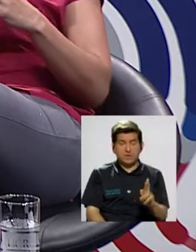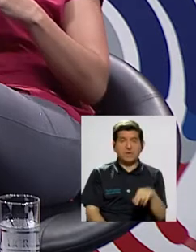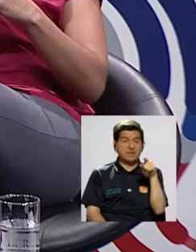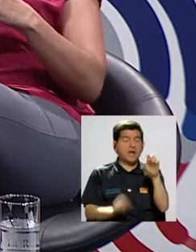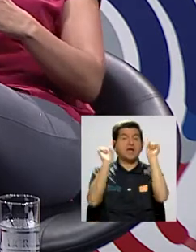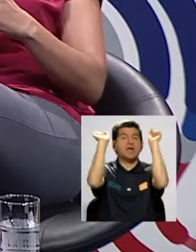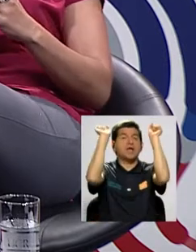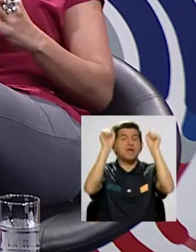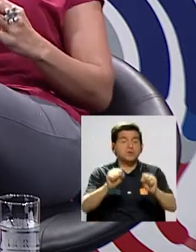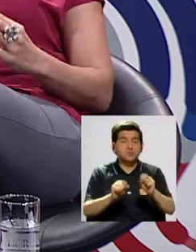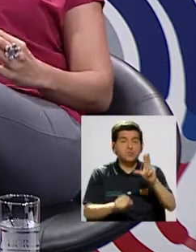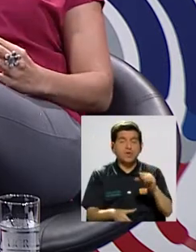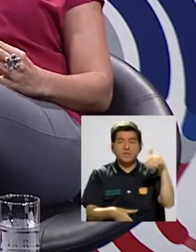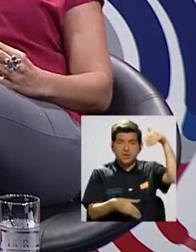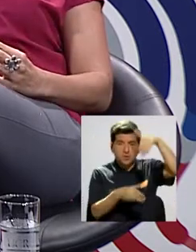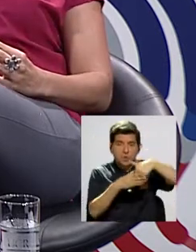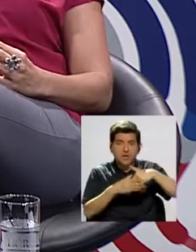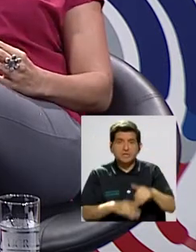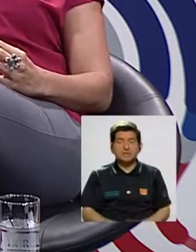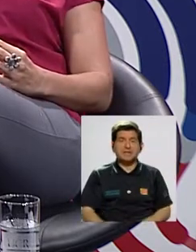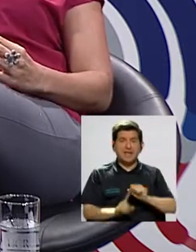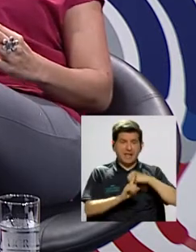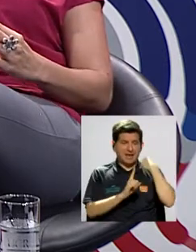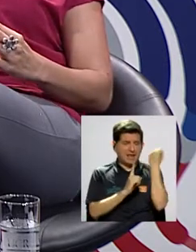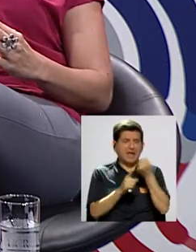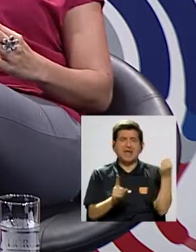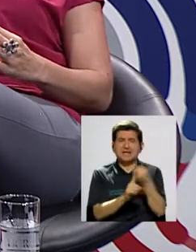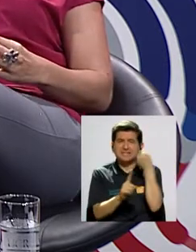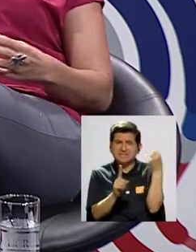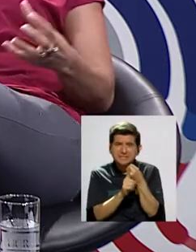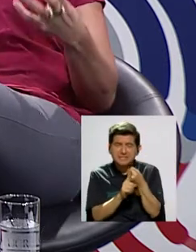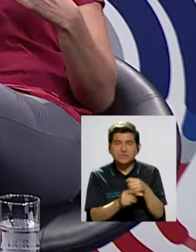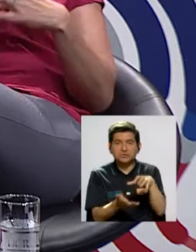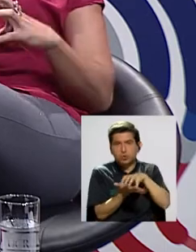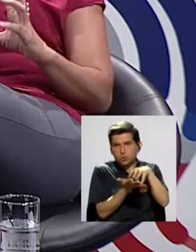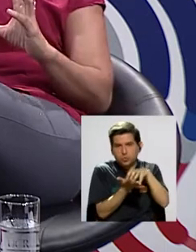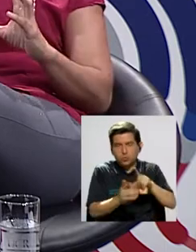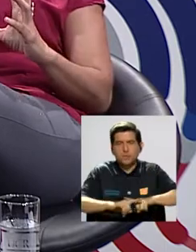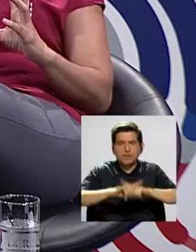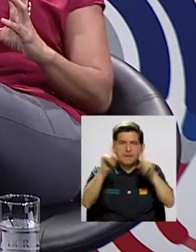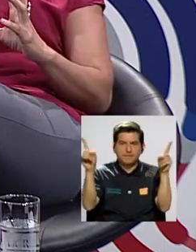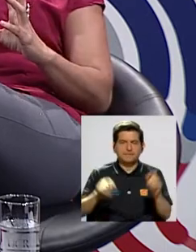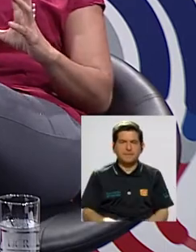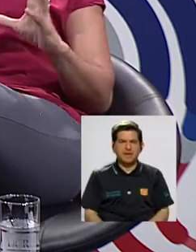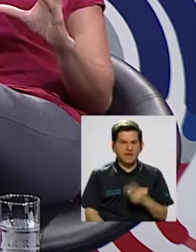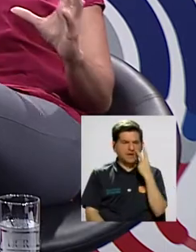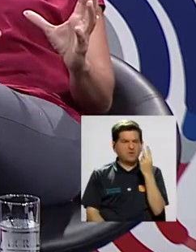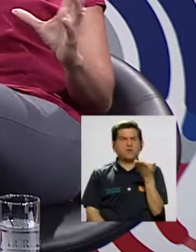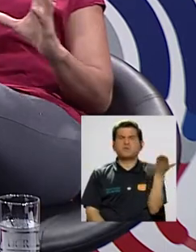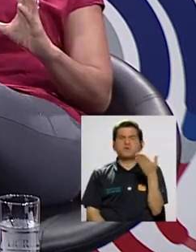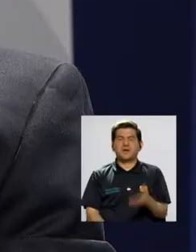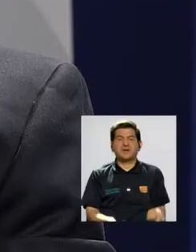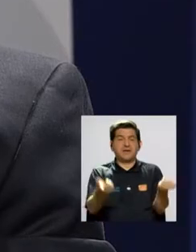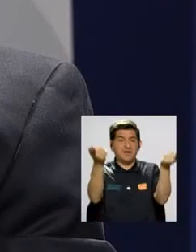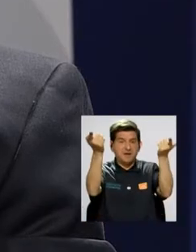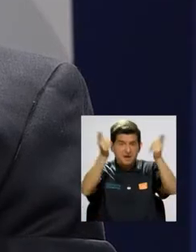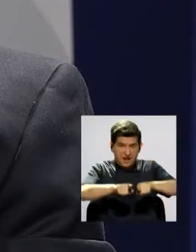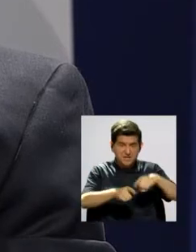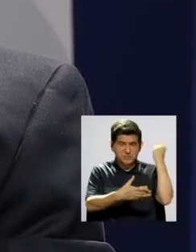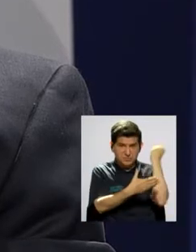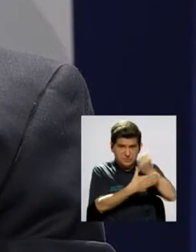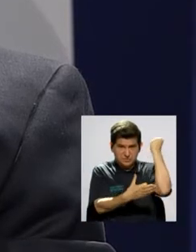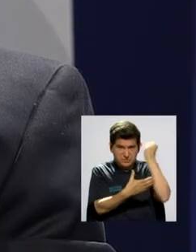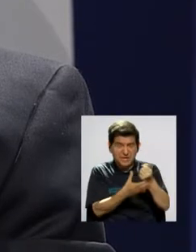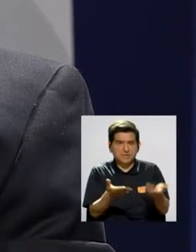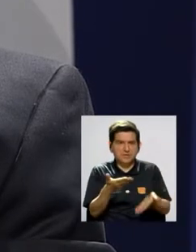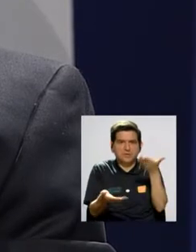ellos no se metan en esas espirales de violencia? Es el cuestionamiento. Pero ¿qué es lo que vemos, digamos, cuando ocurre uno de estos asesinatos,